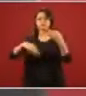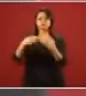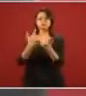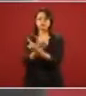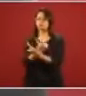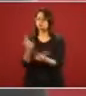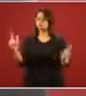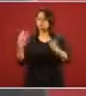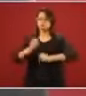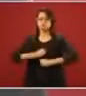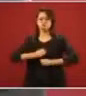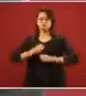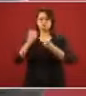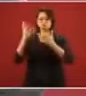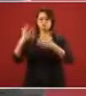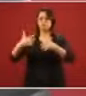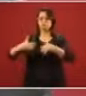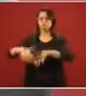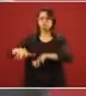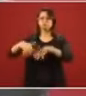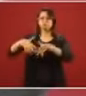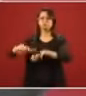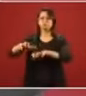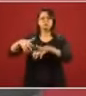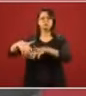manifestación. Pero ojalá